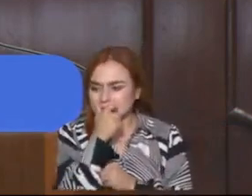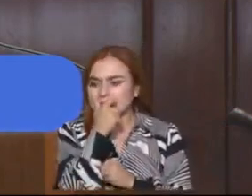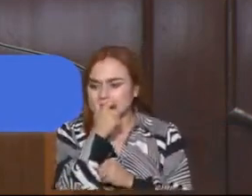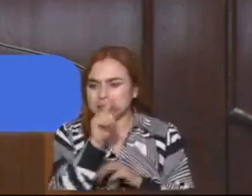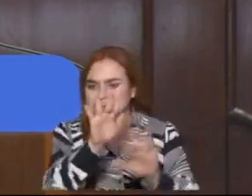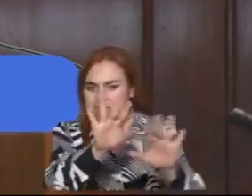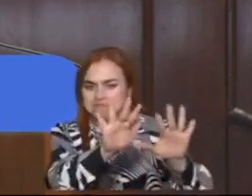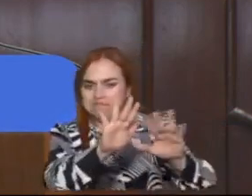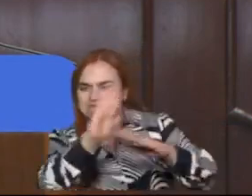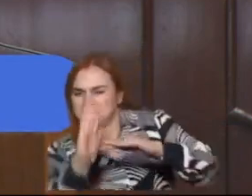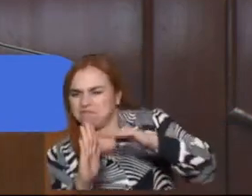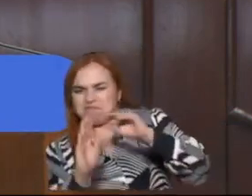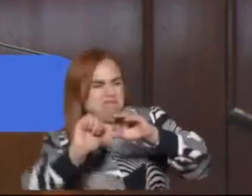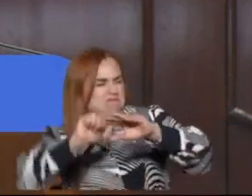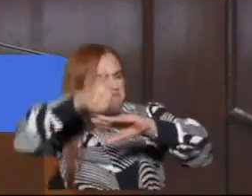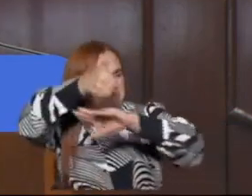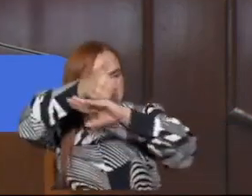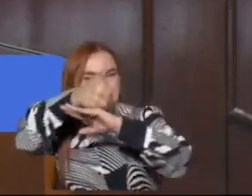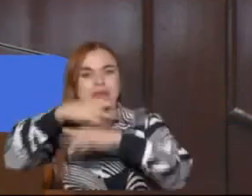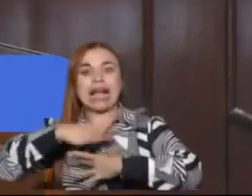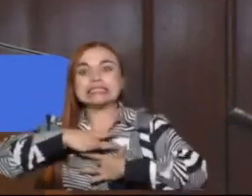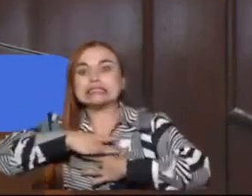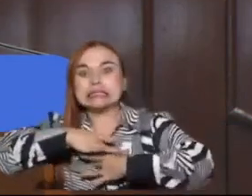lo social y lo económico?